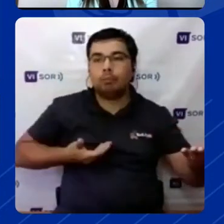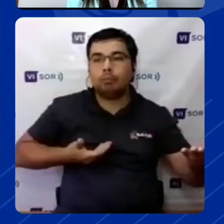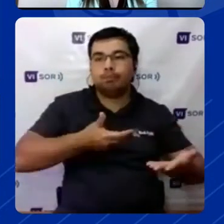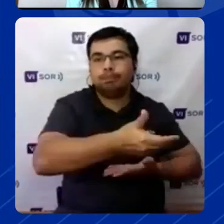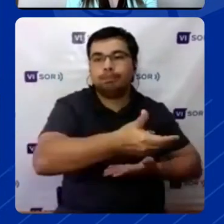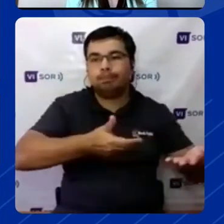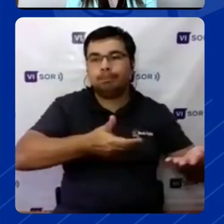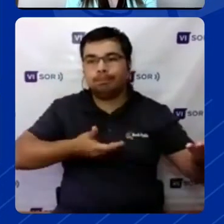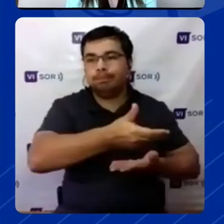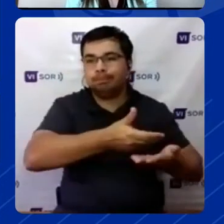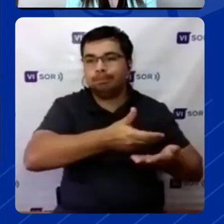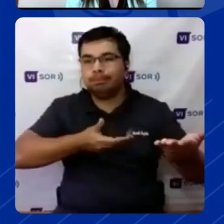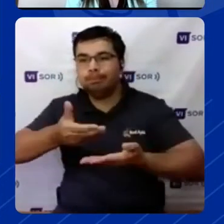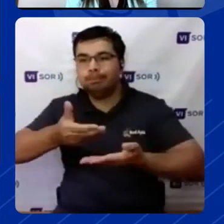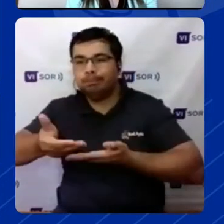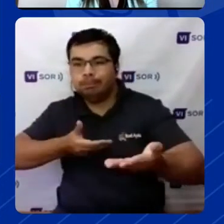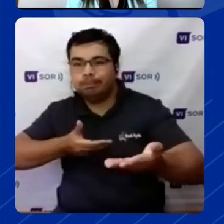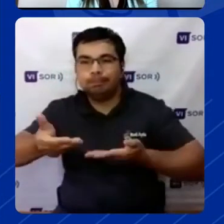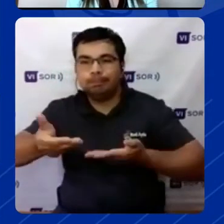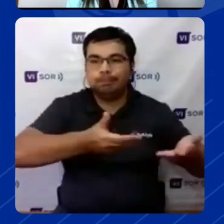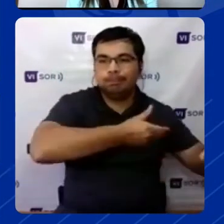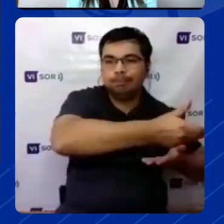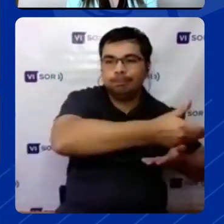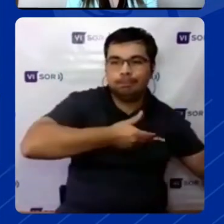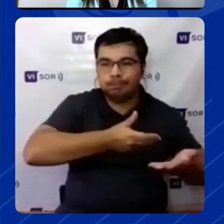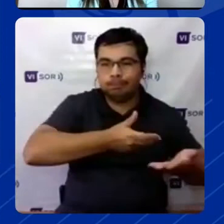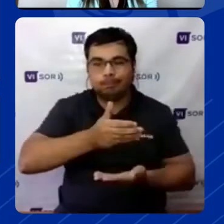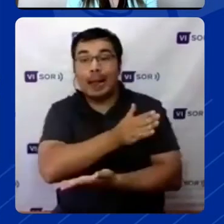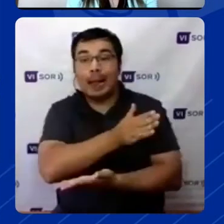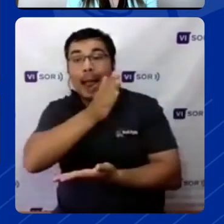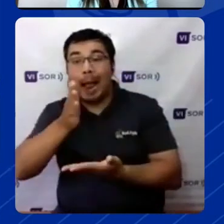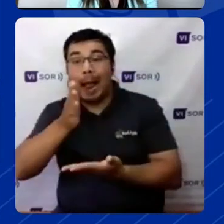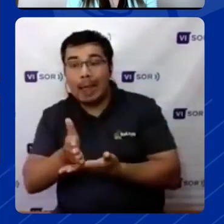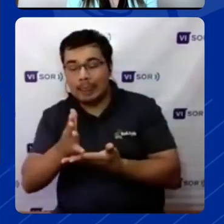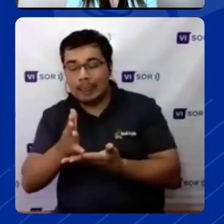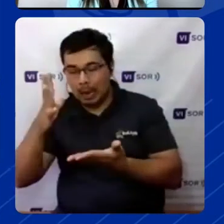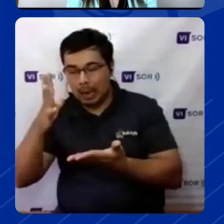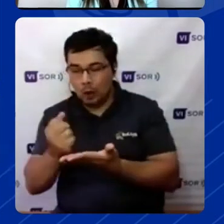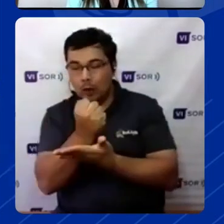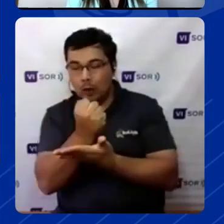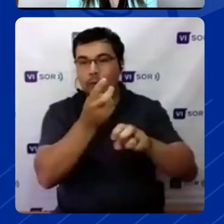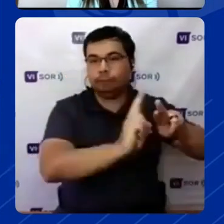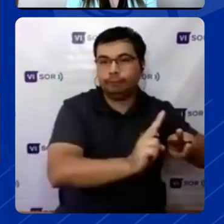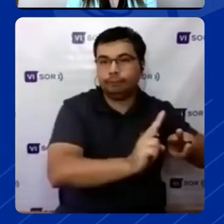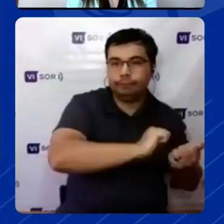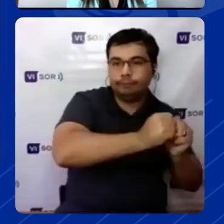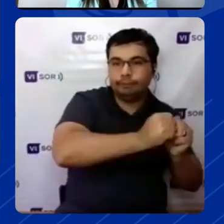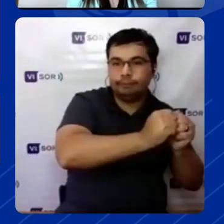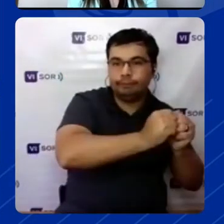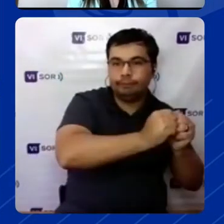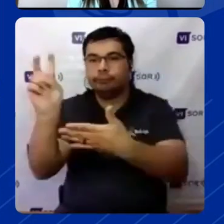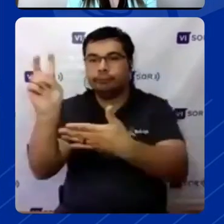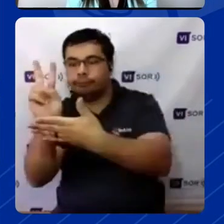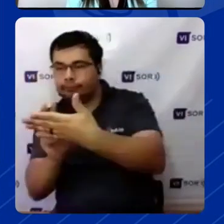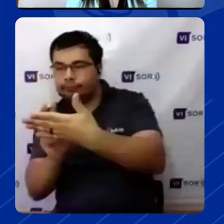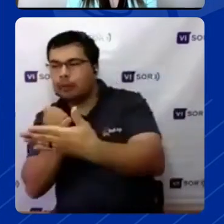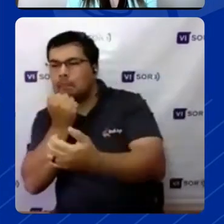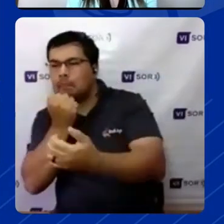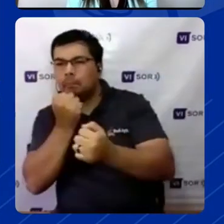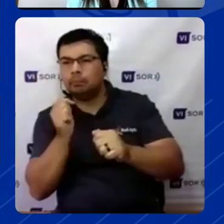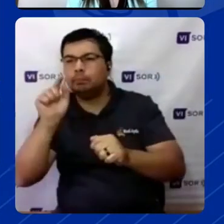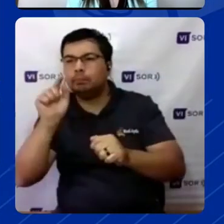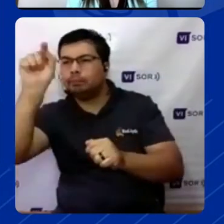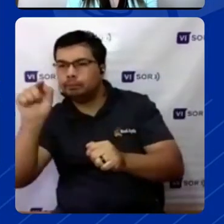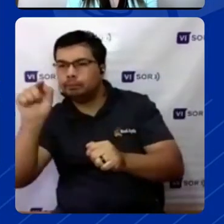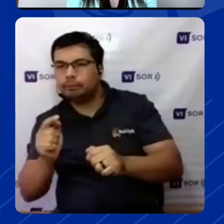un par de veces al menos, hasta que el texto queda realmente convertido en lectura fácil. Así que esta es la parte